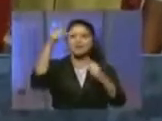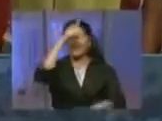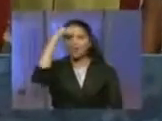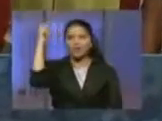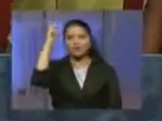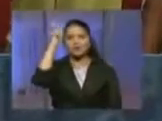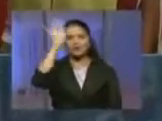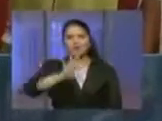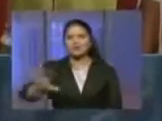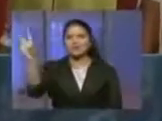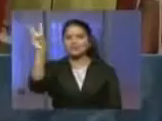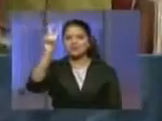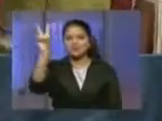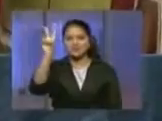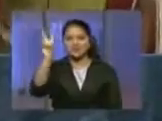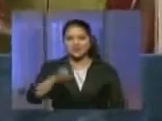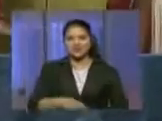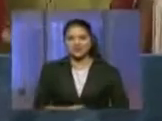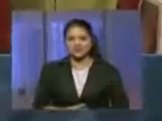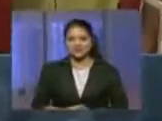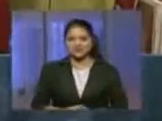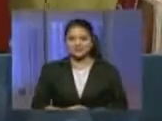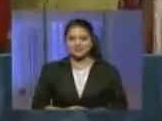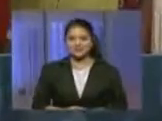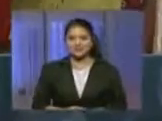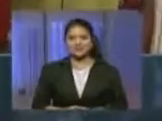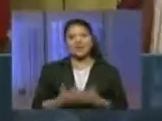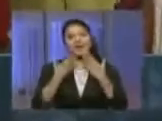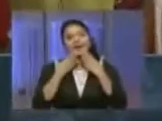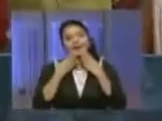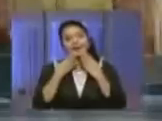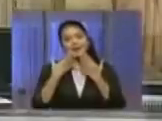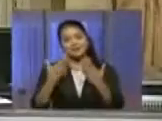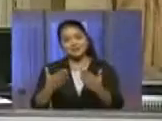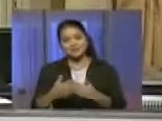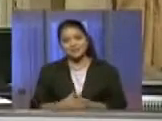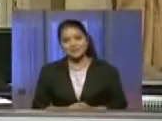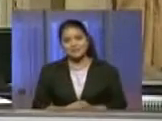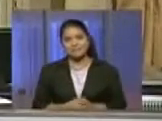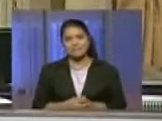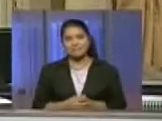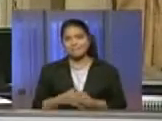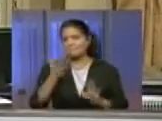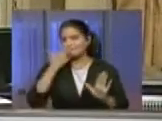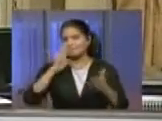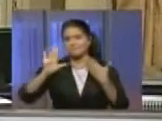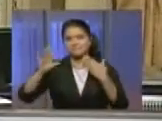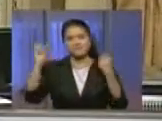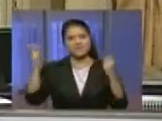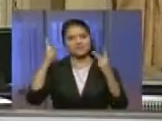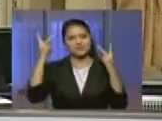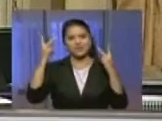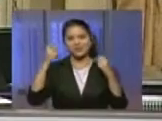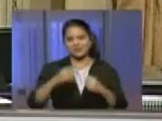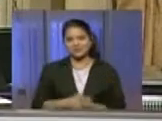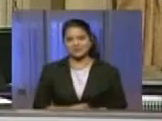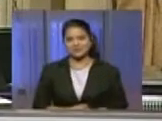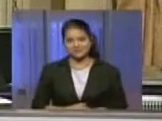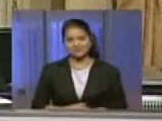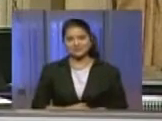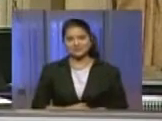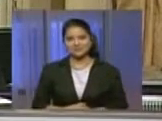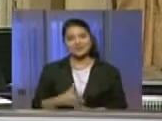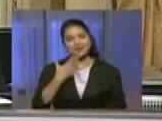de Venezuela Gracias hermano hasta la victoria siempre